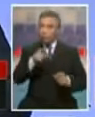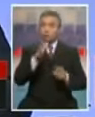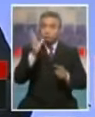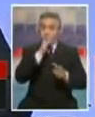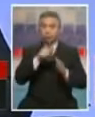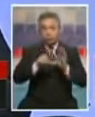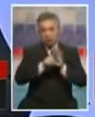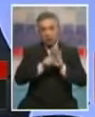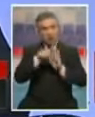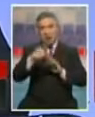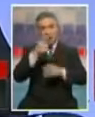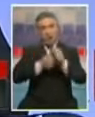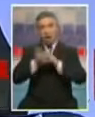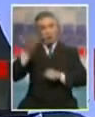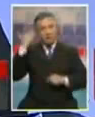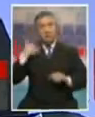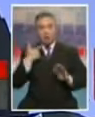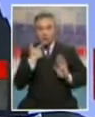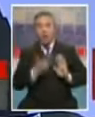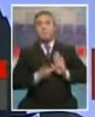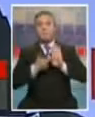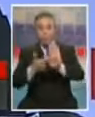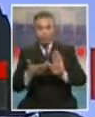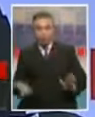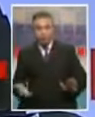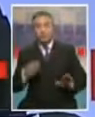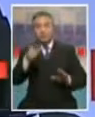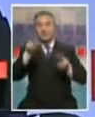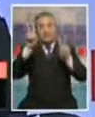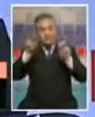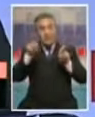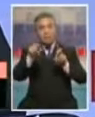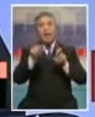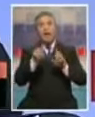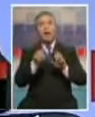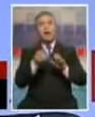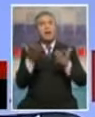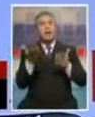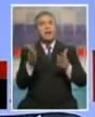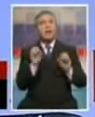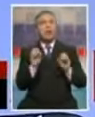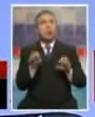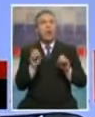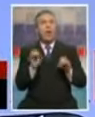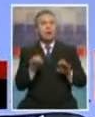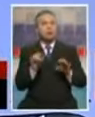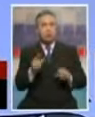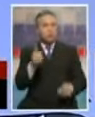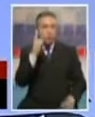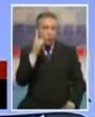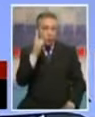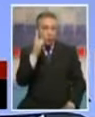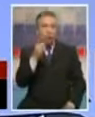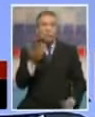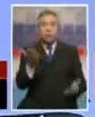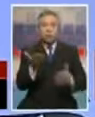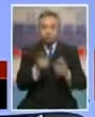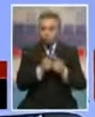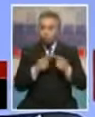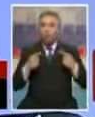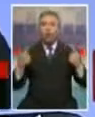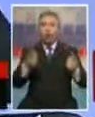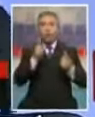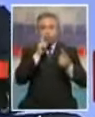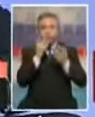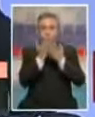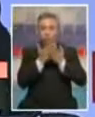legislar el gobierno pasado sobre eso. Pero yo creo que el tema de fondo de la educación es uno solo. Es que lo que tenemos hoy día es que estamos todos estudiando y